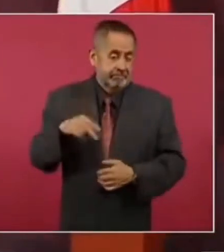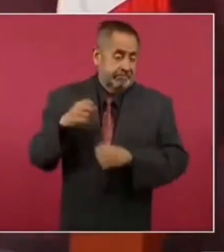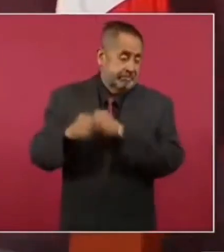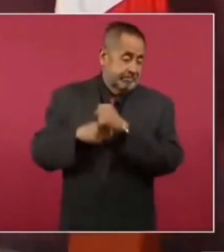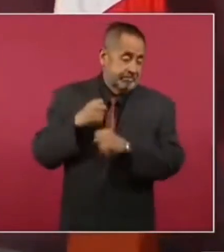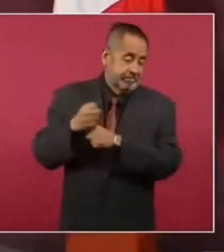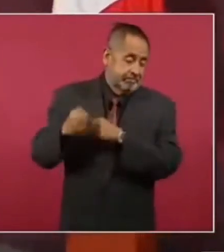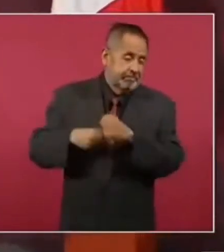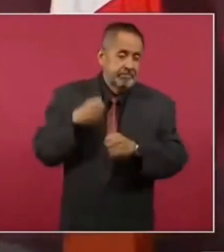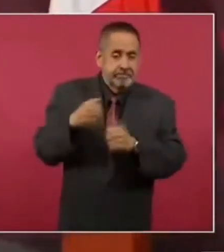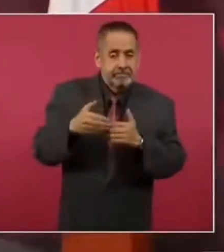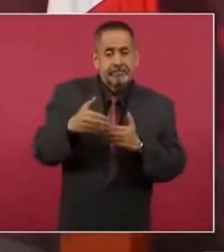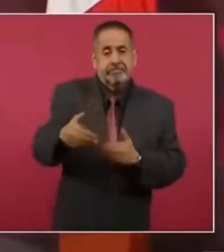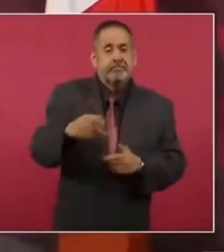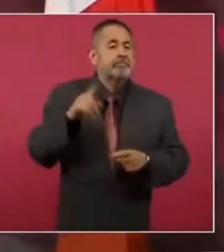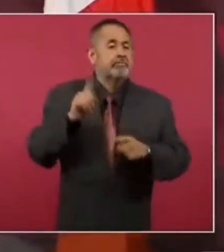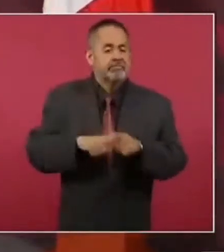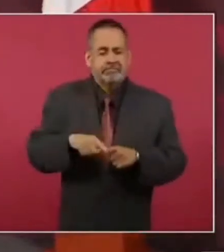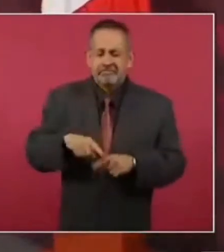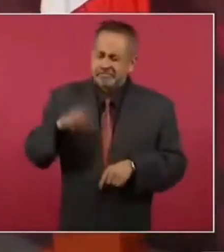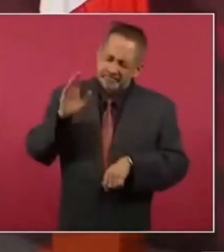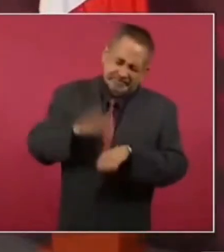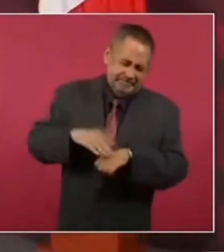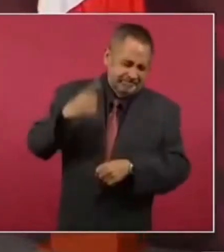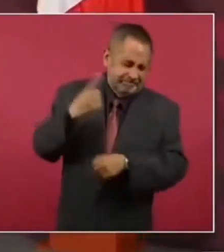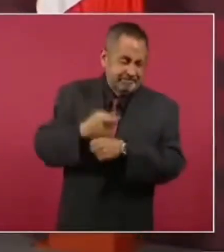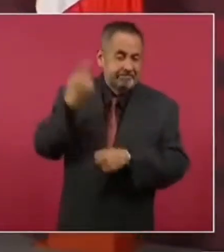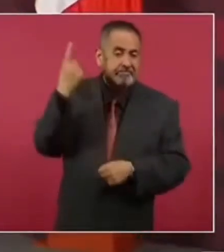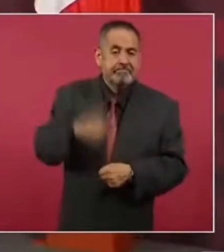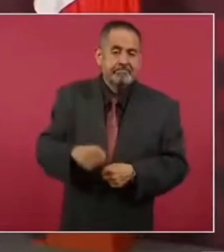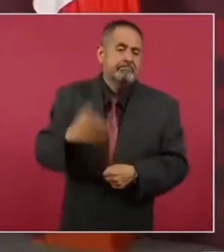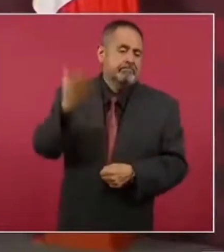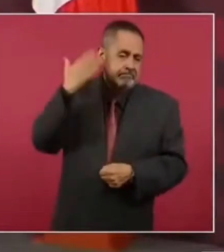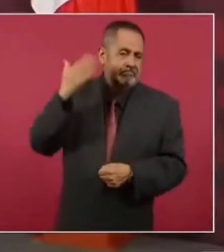El poder de los poderes era el ejecutivo, era el presidente.